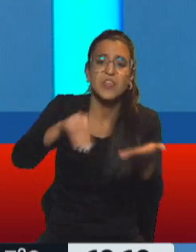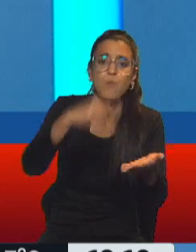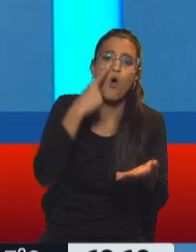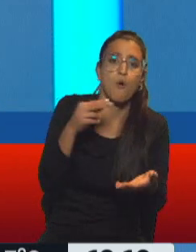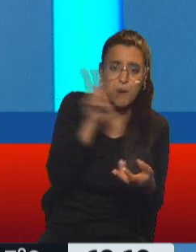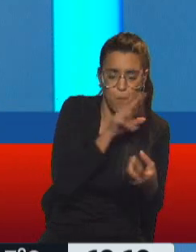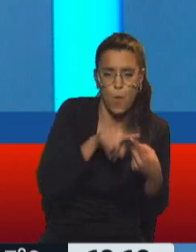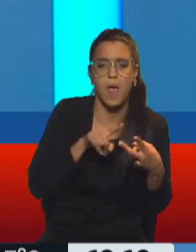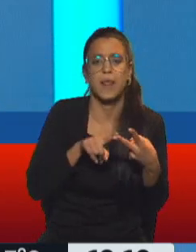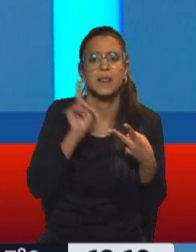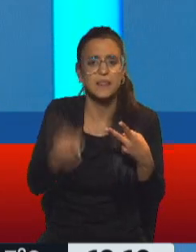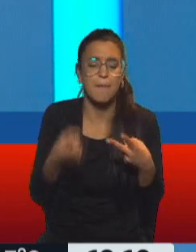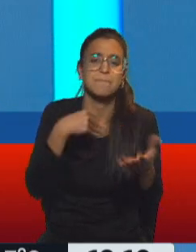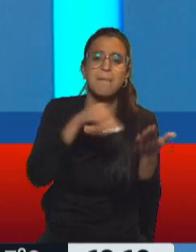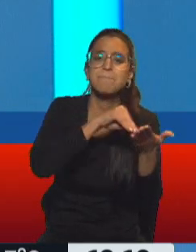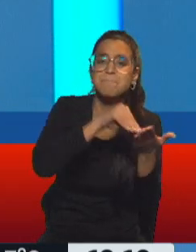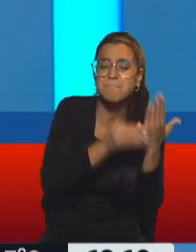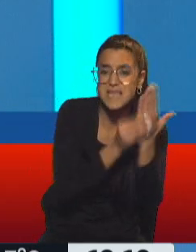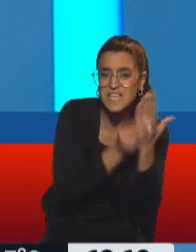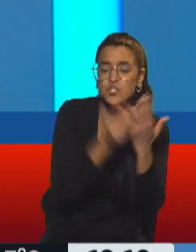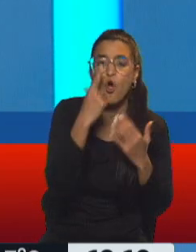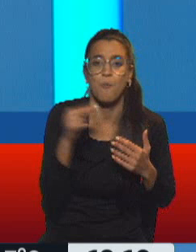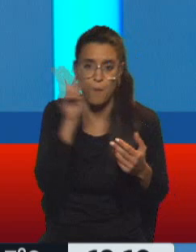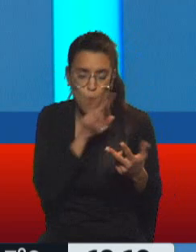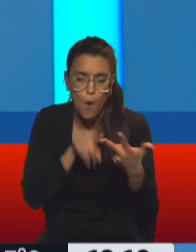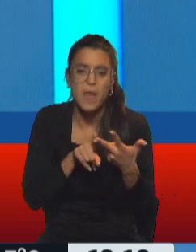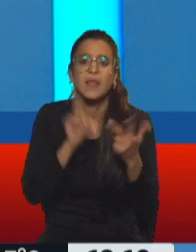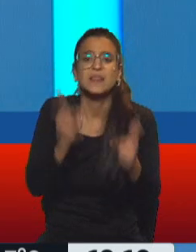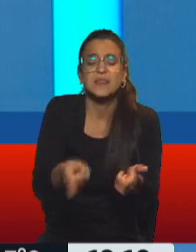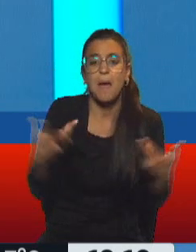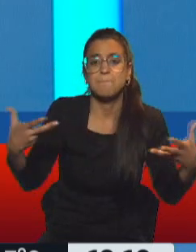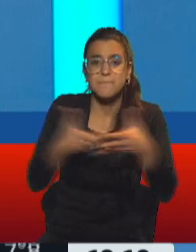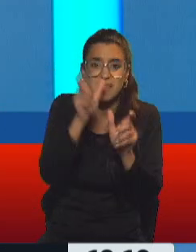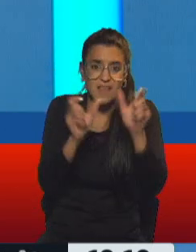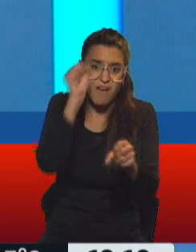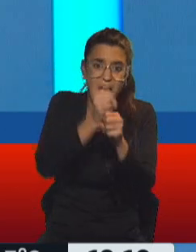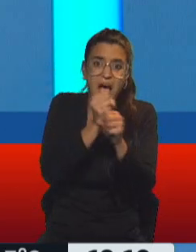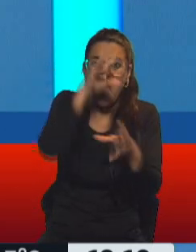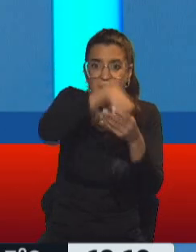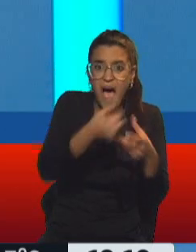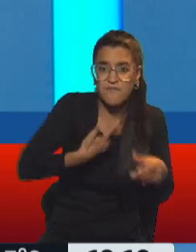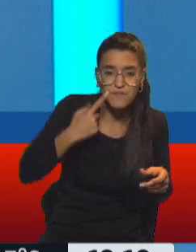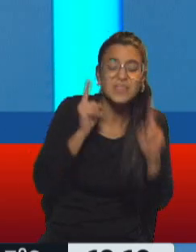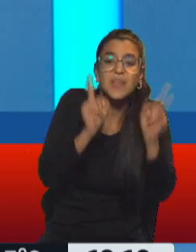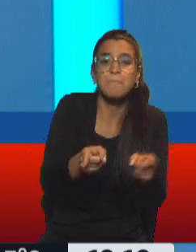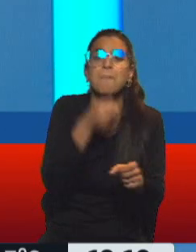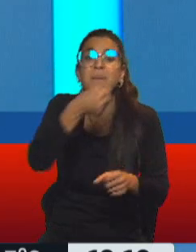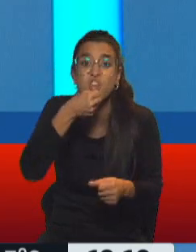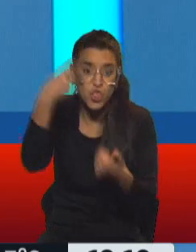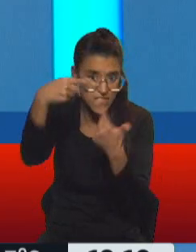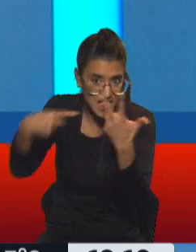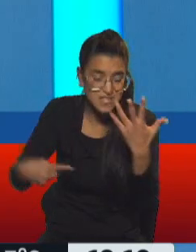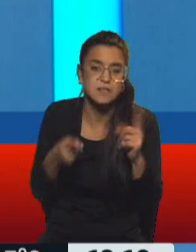y diputadas, a ministros y a ministras, a agentes de inteligencia y a periodistas. Claro. En la